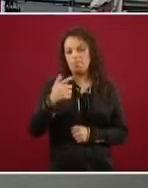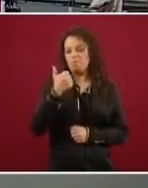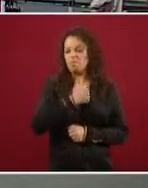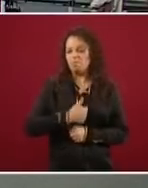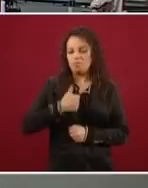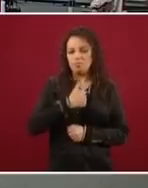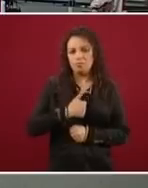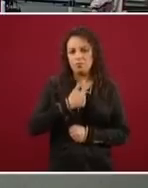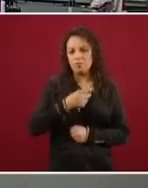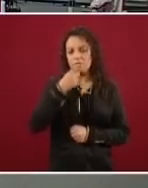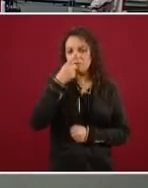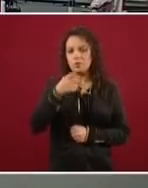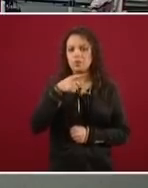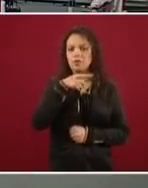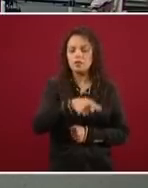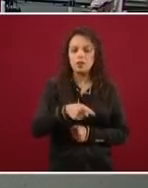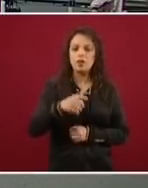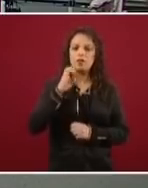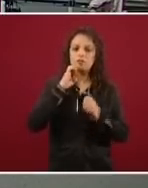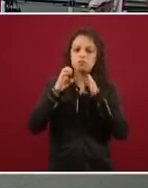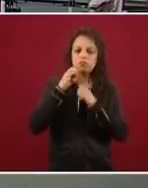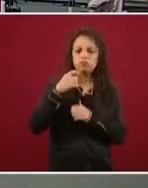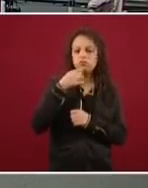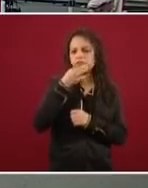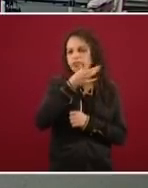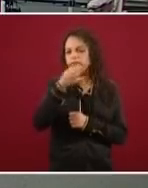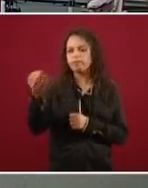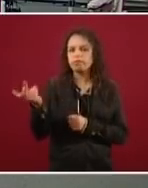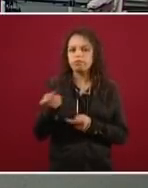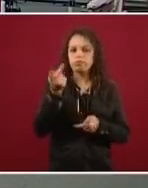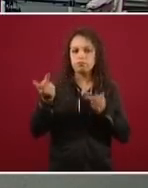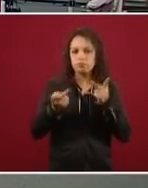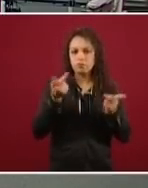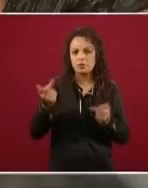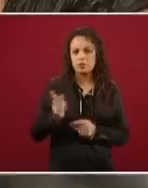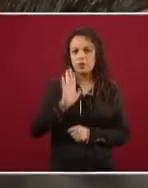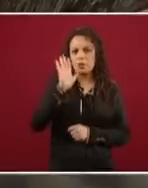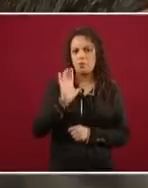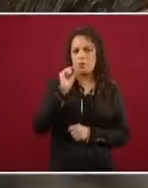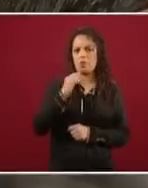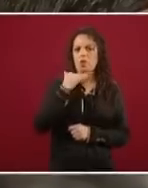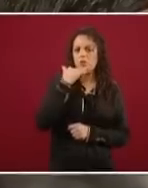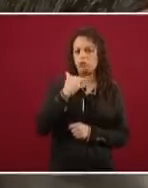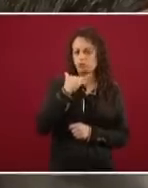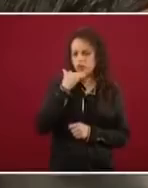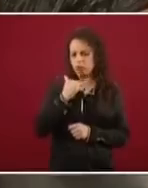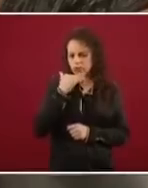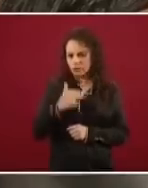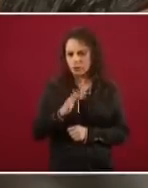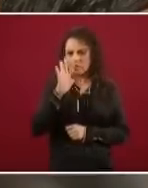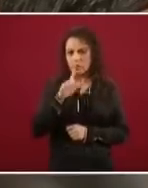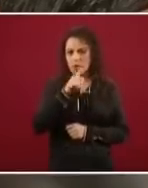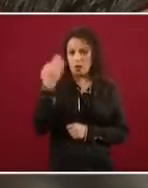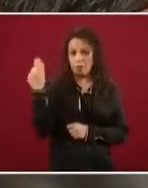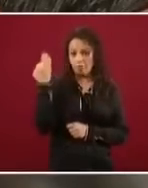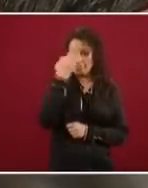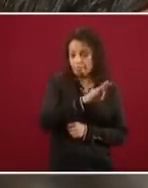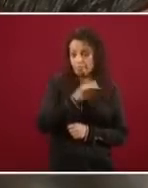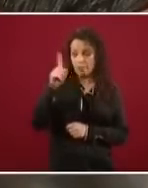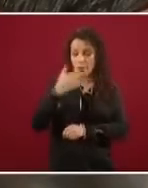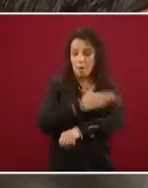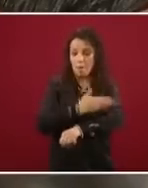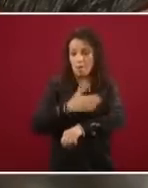consulta amañada y mencionaba que pues algo así como la adquisición de madera zapata